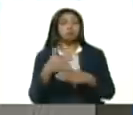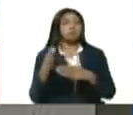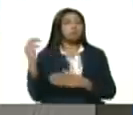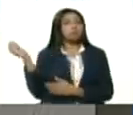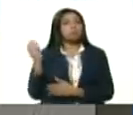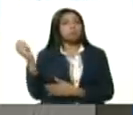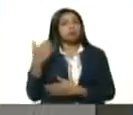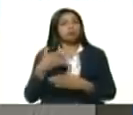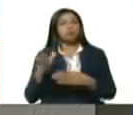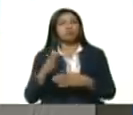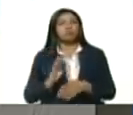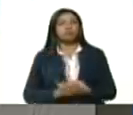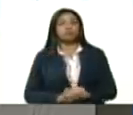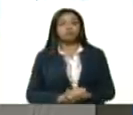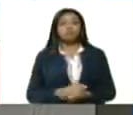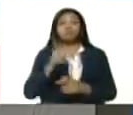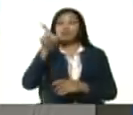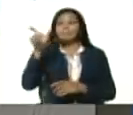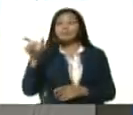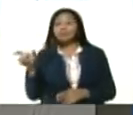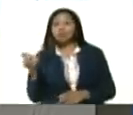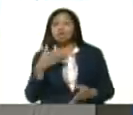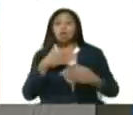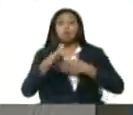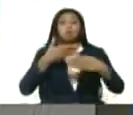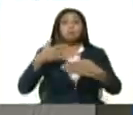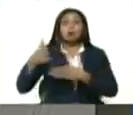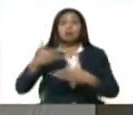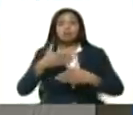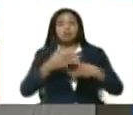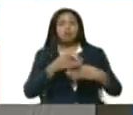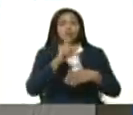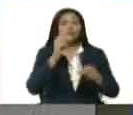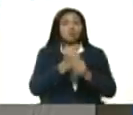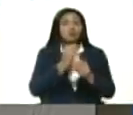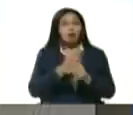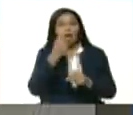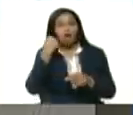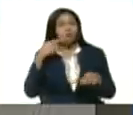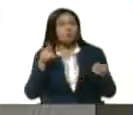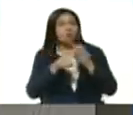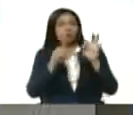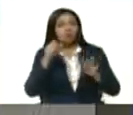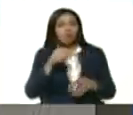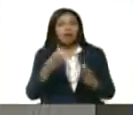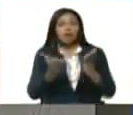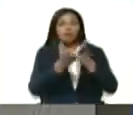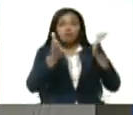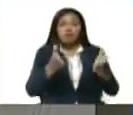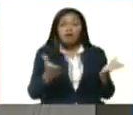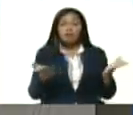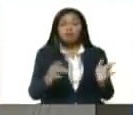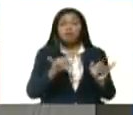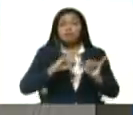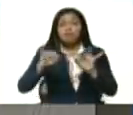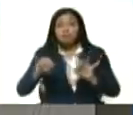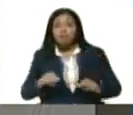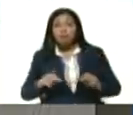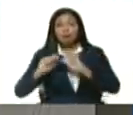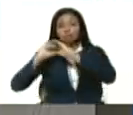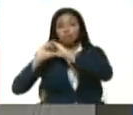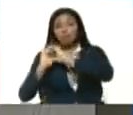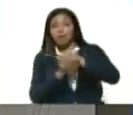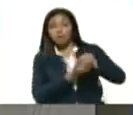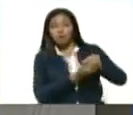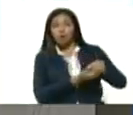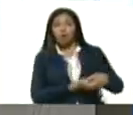béisbol, resulta que estas personas que convivieron con trabajadores y con estudiantes de la escuela de béisbol allí, pues